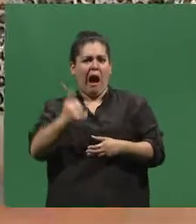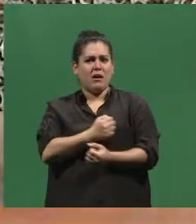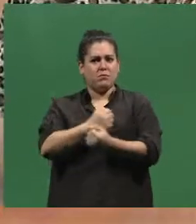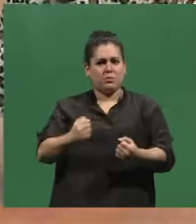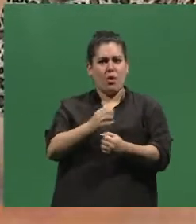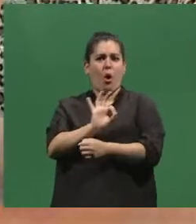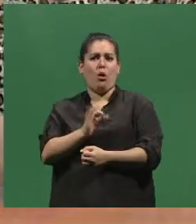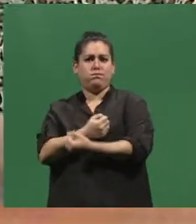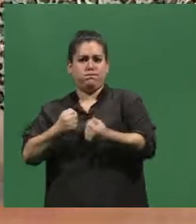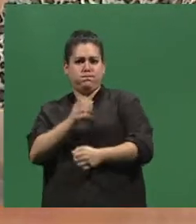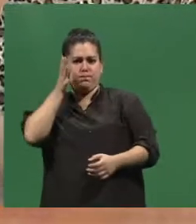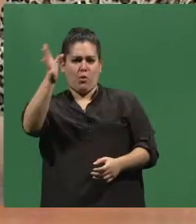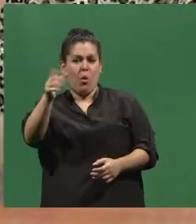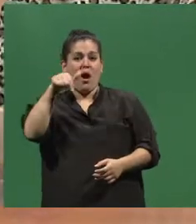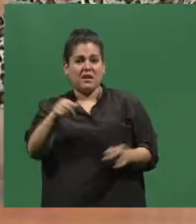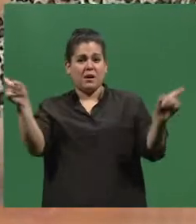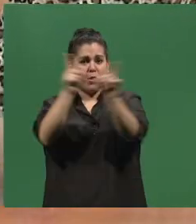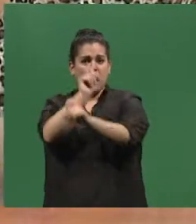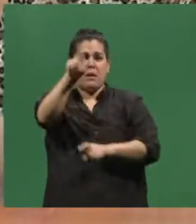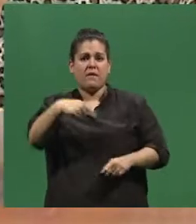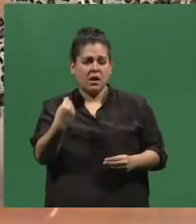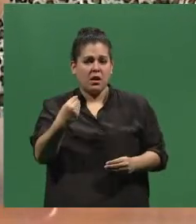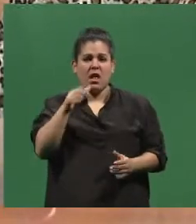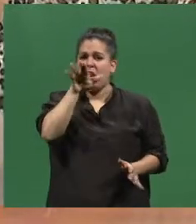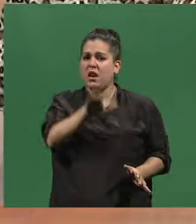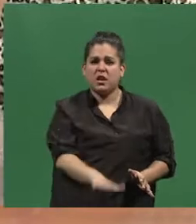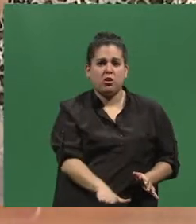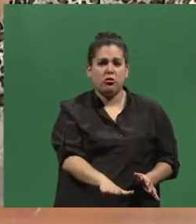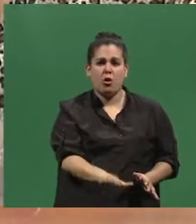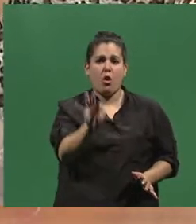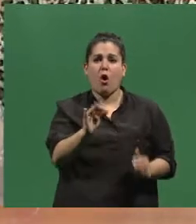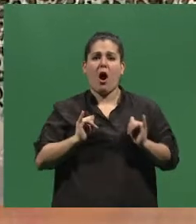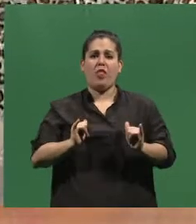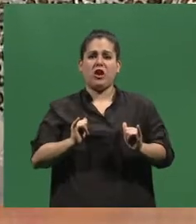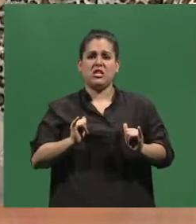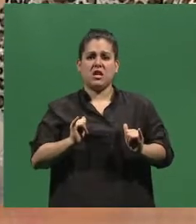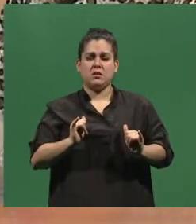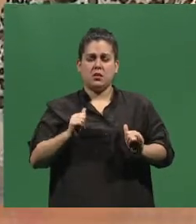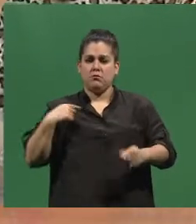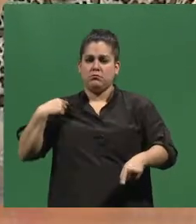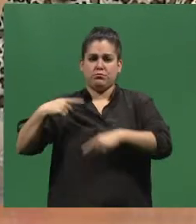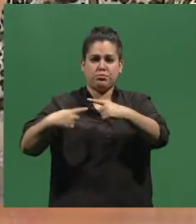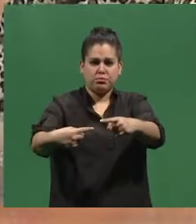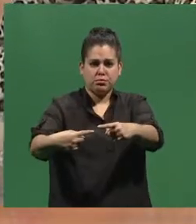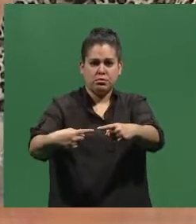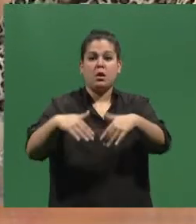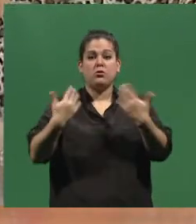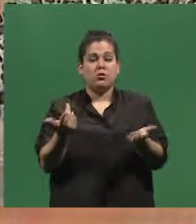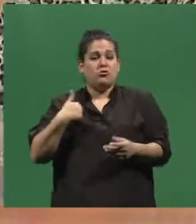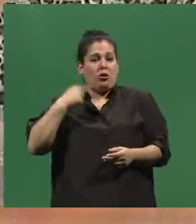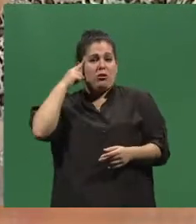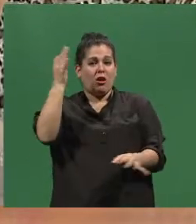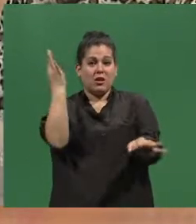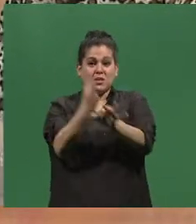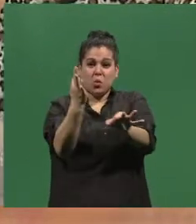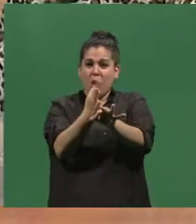esa mitad... Eso el problema lo acarrea de la niñez o adolescencia. Por eso creo que la edad escolar es